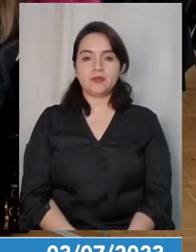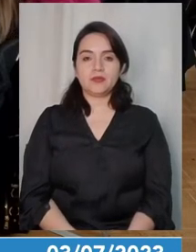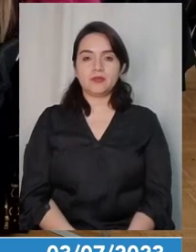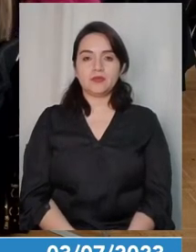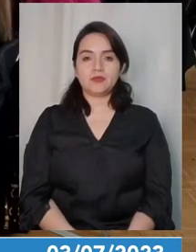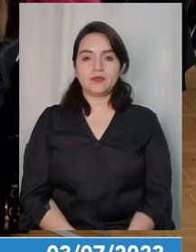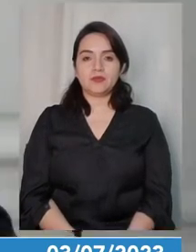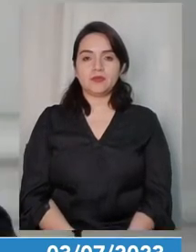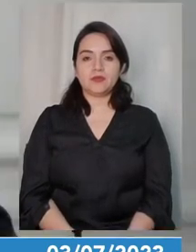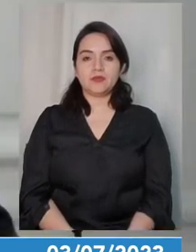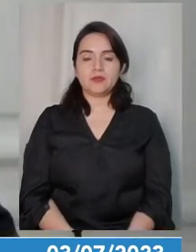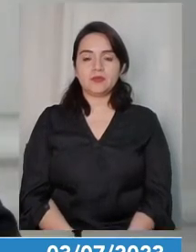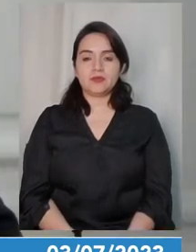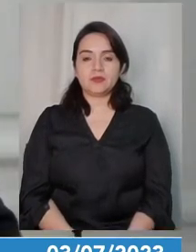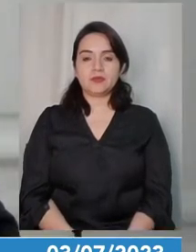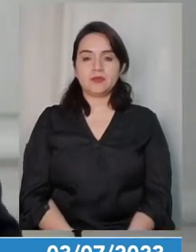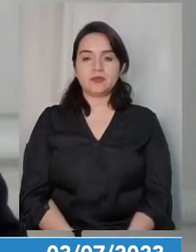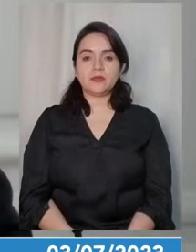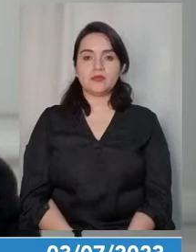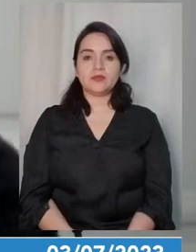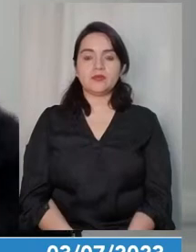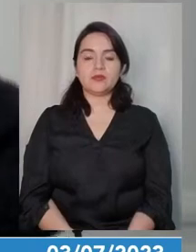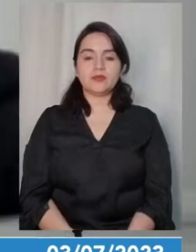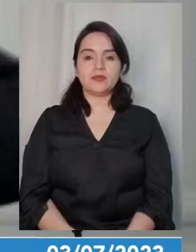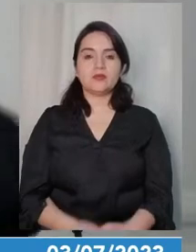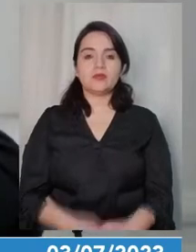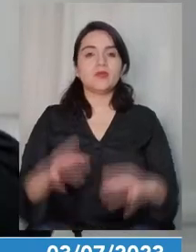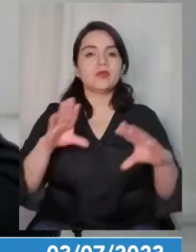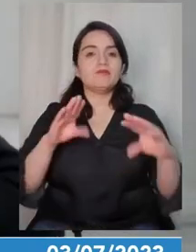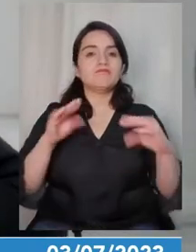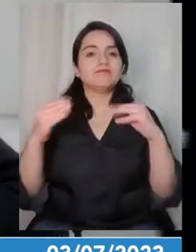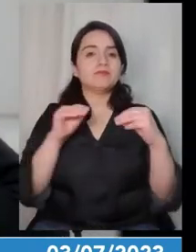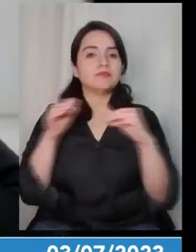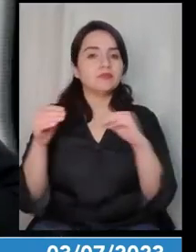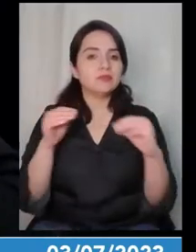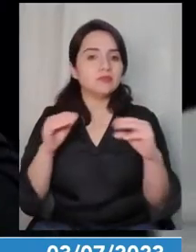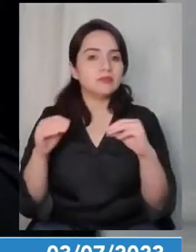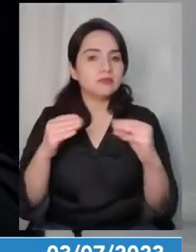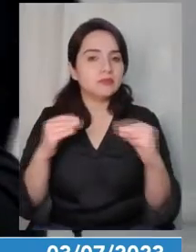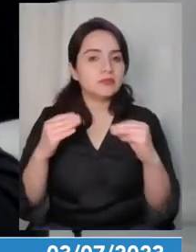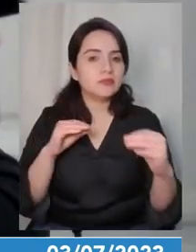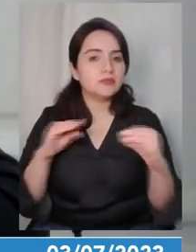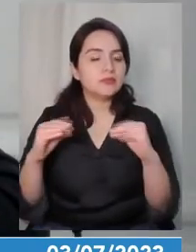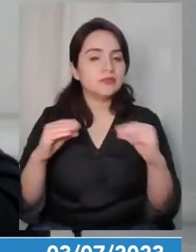Eso es precisamente por eso. Pero precisamente por eso,